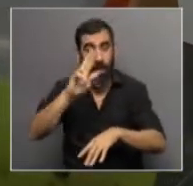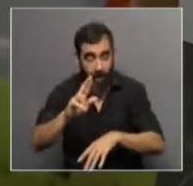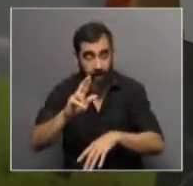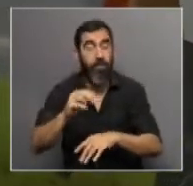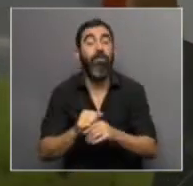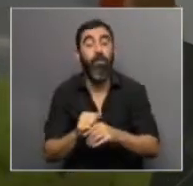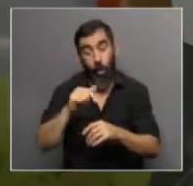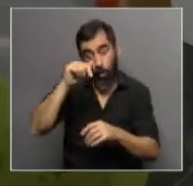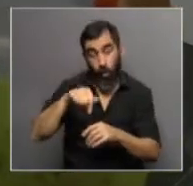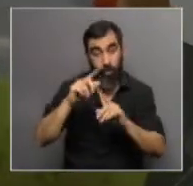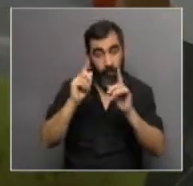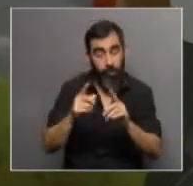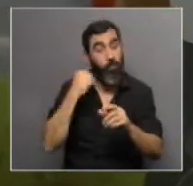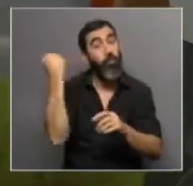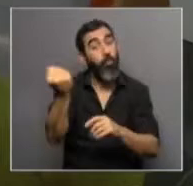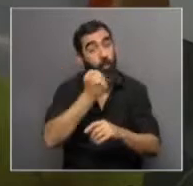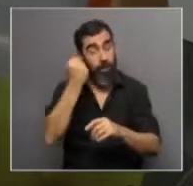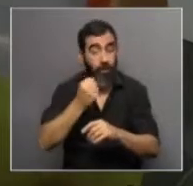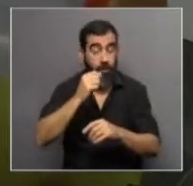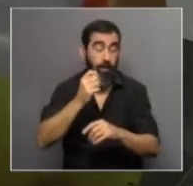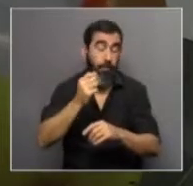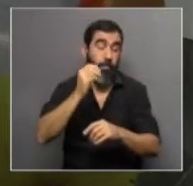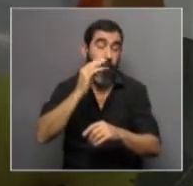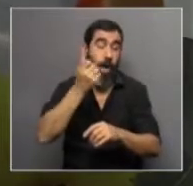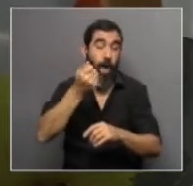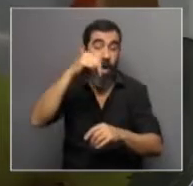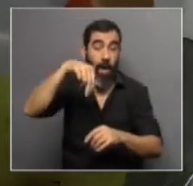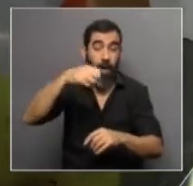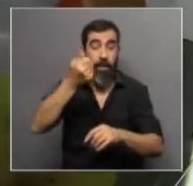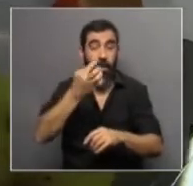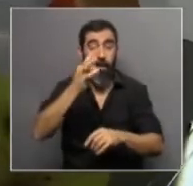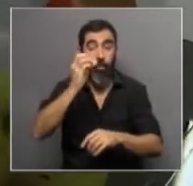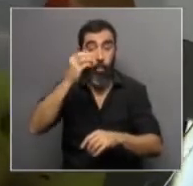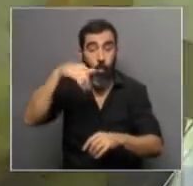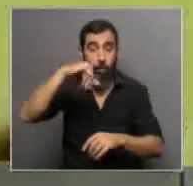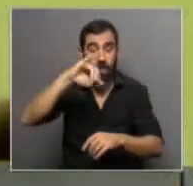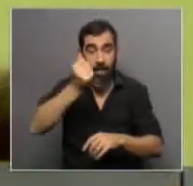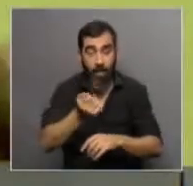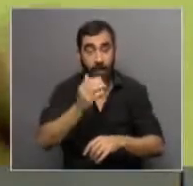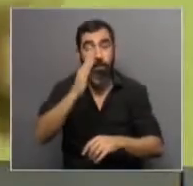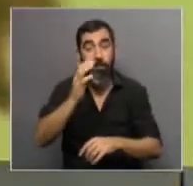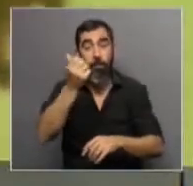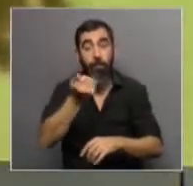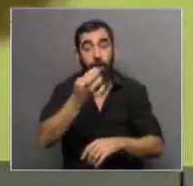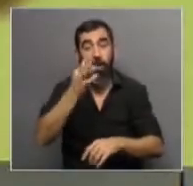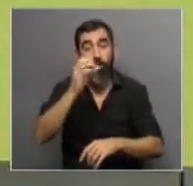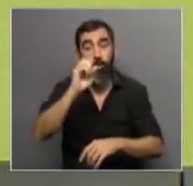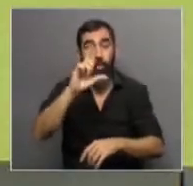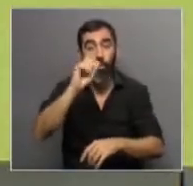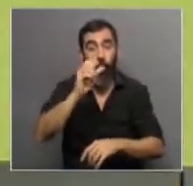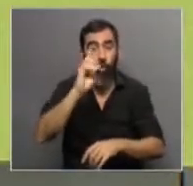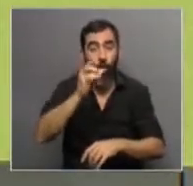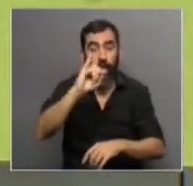patológica, que hoy en día es muy importante, porque en anatomía patológica se hacen estudios de